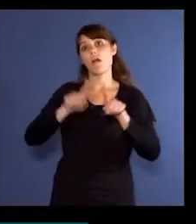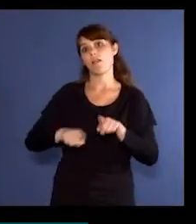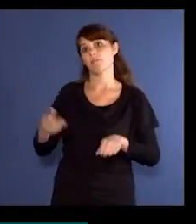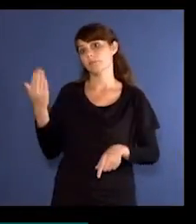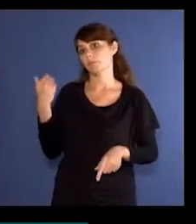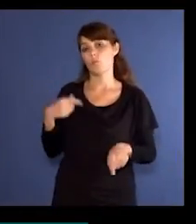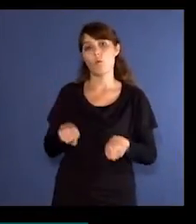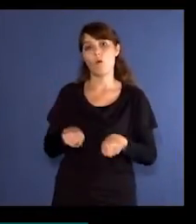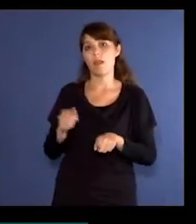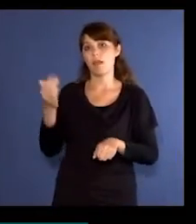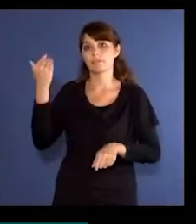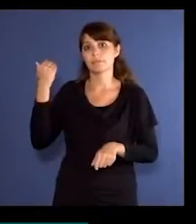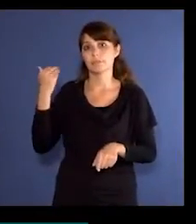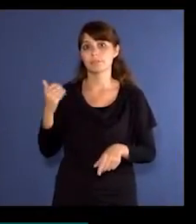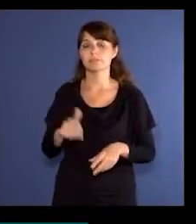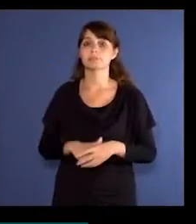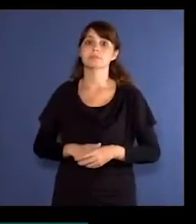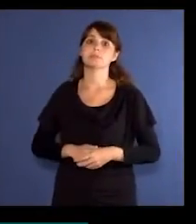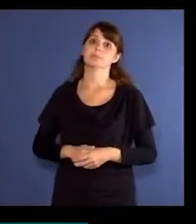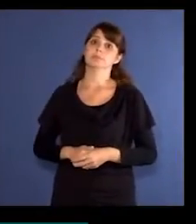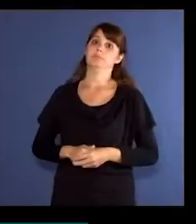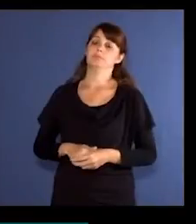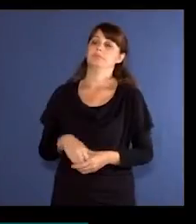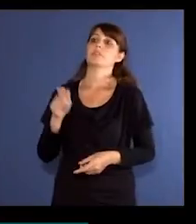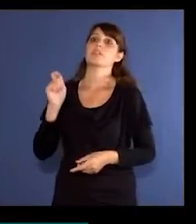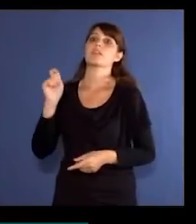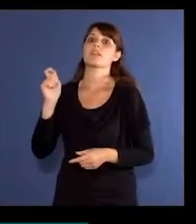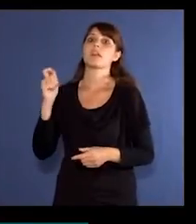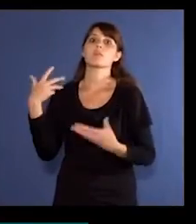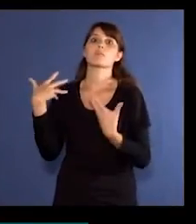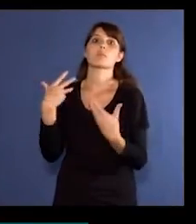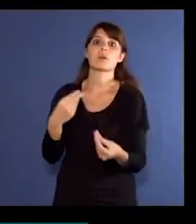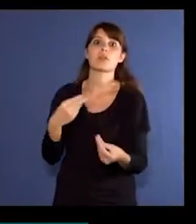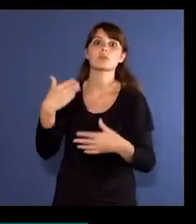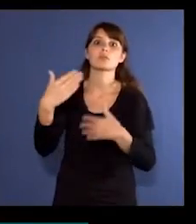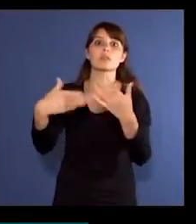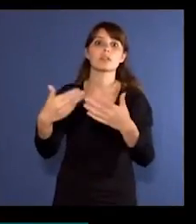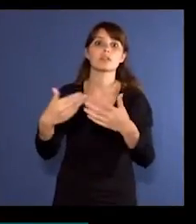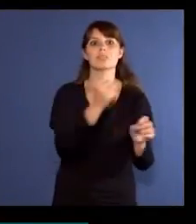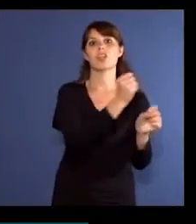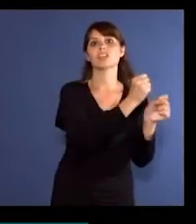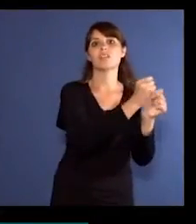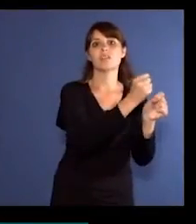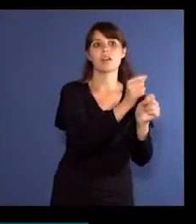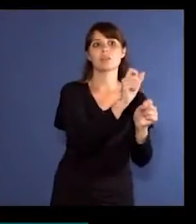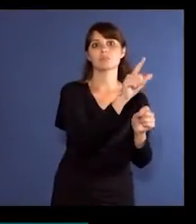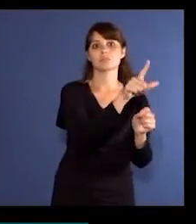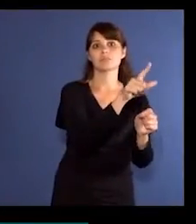solo nos va a poder sacar adelante quienes producen la riqueza de este país, que son sus trabajadores. Muchas gracias.